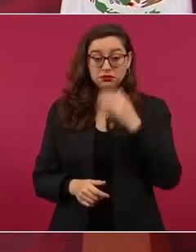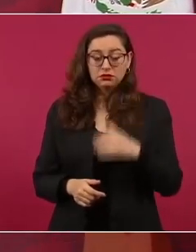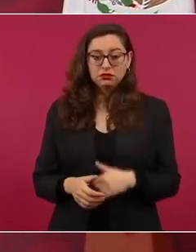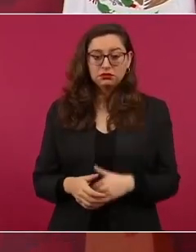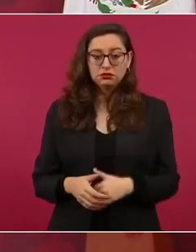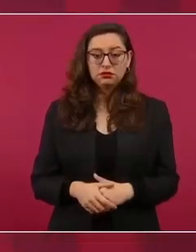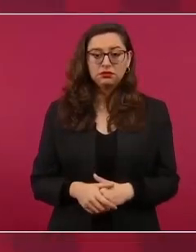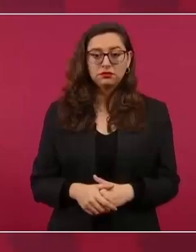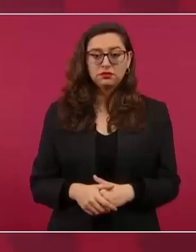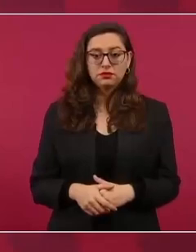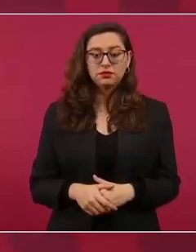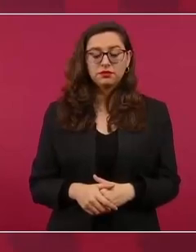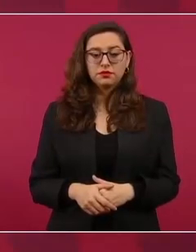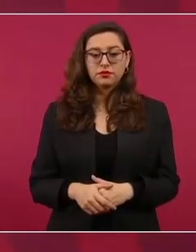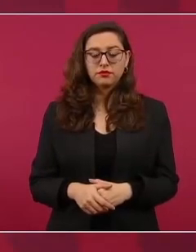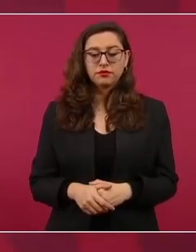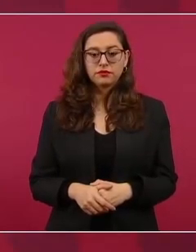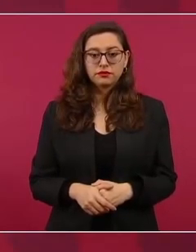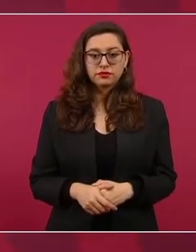En algunos casos